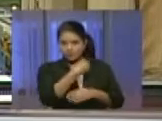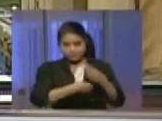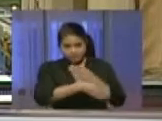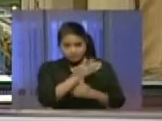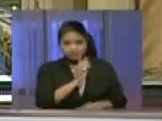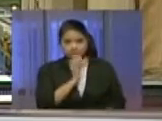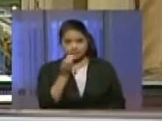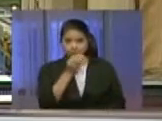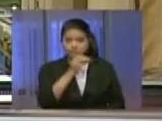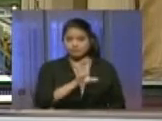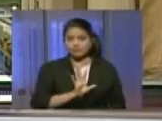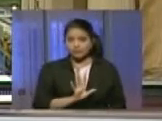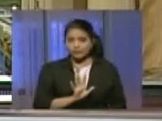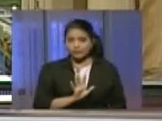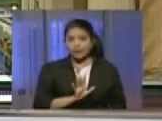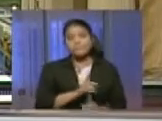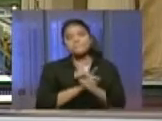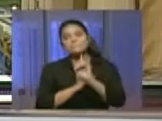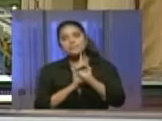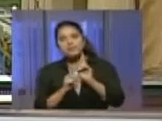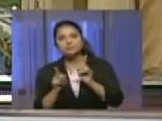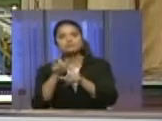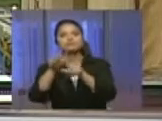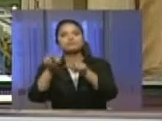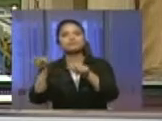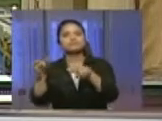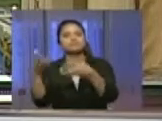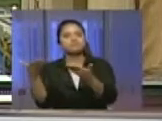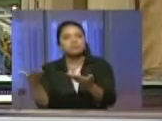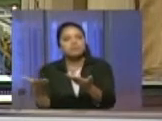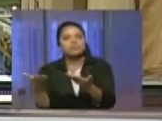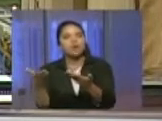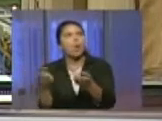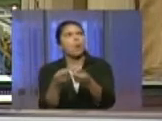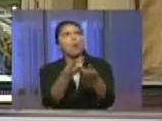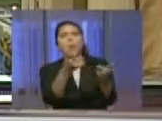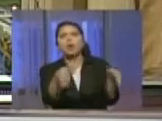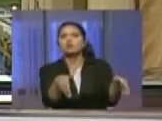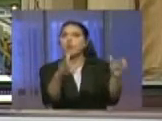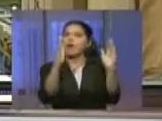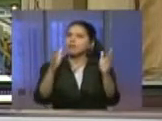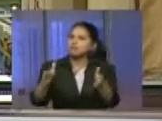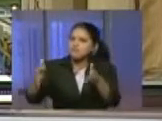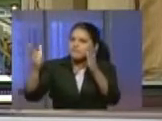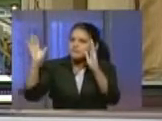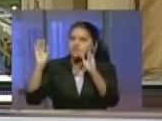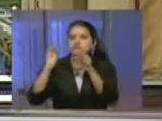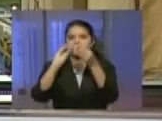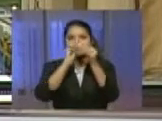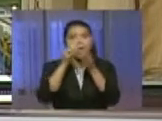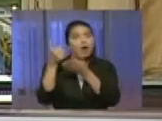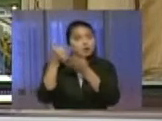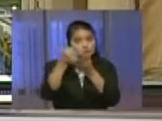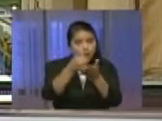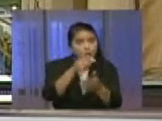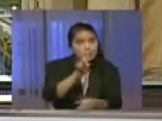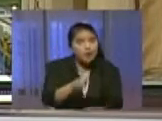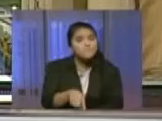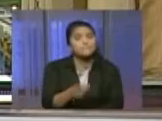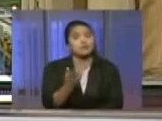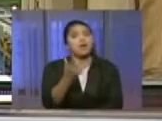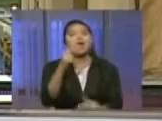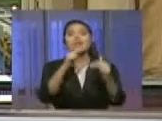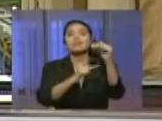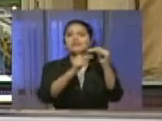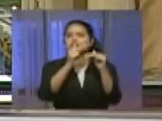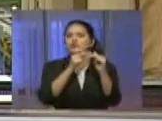llegando en la clase media Cuántos edificios y urbanismo hemos ayudado edificios construidos en los